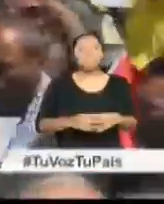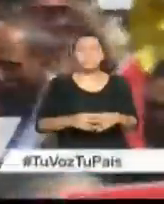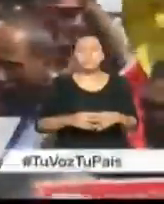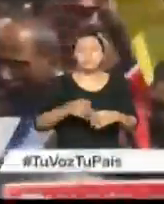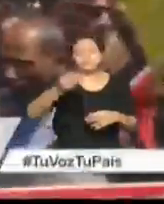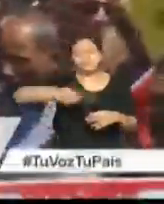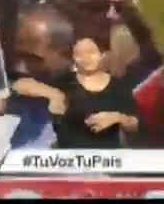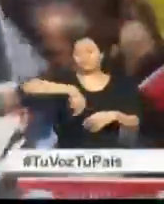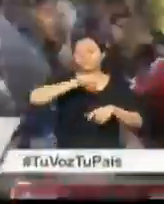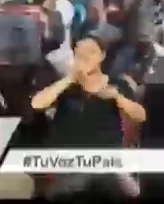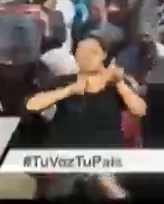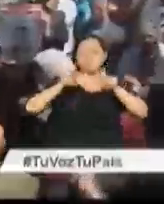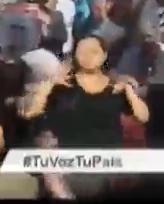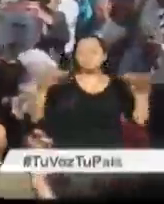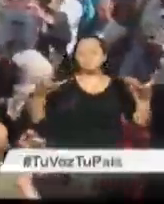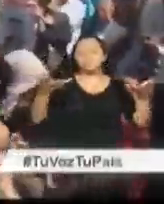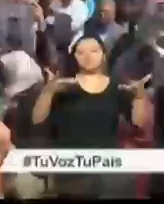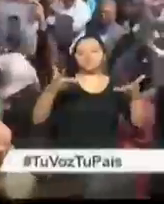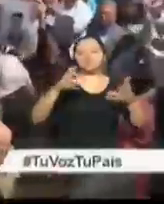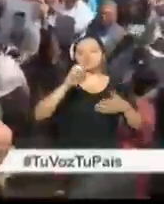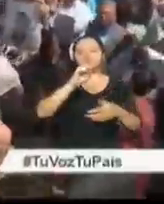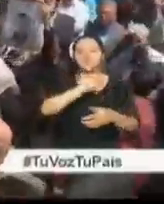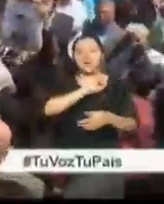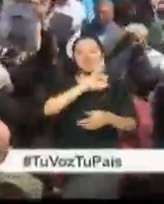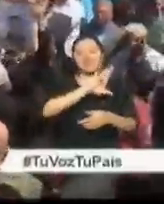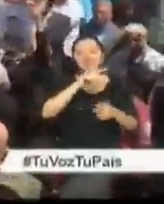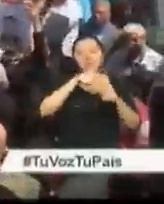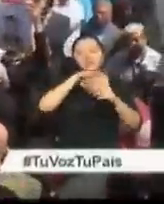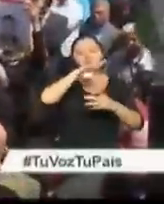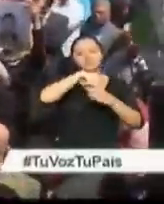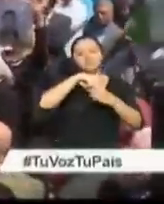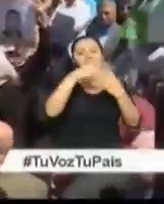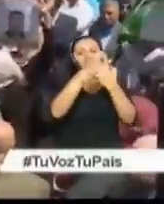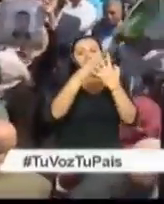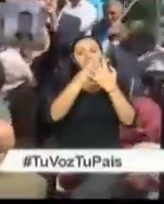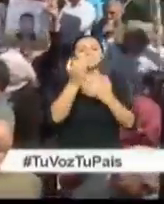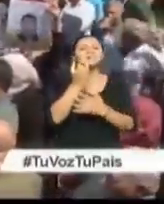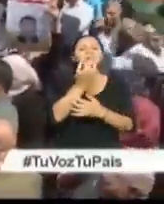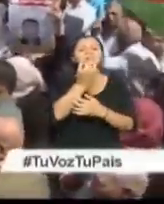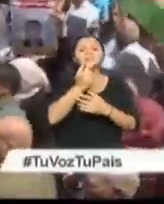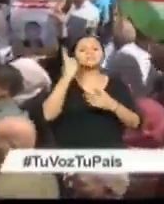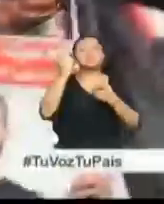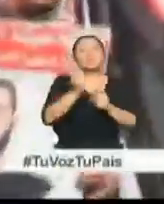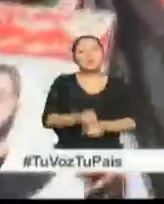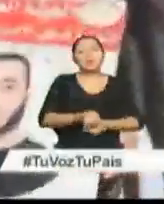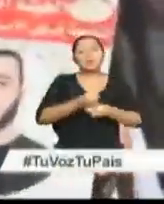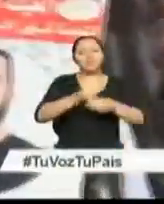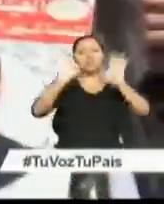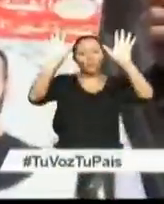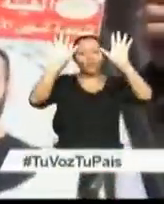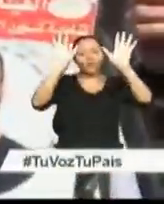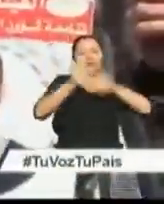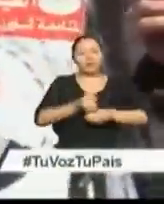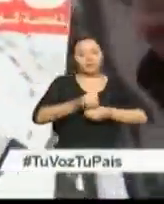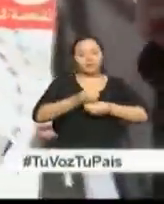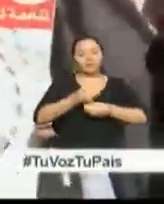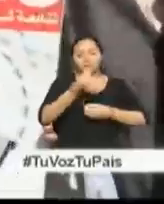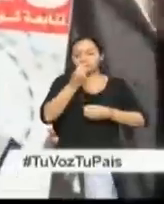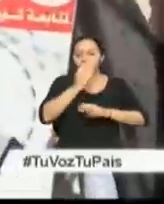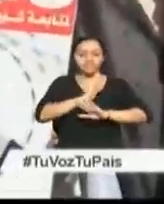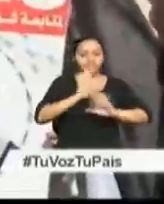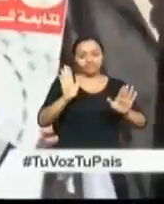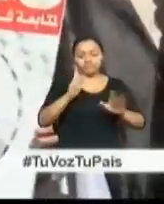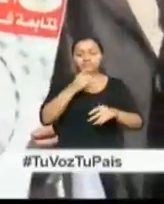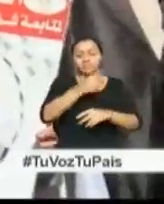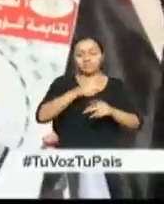Respaldo masivo en Cisjordania a palestinos detenidos en cárceles israelíes en huelga de hambre. Más de 1,000 prisioneros